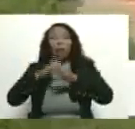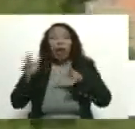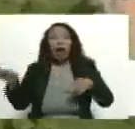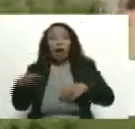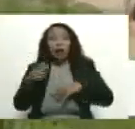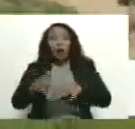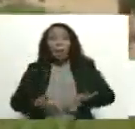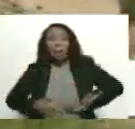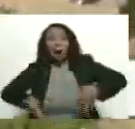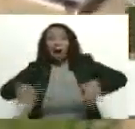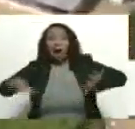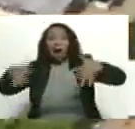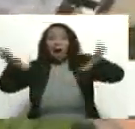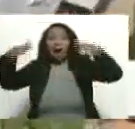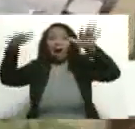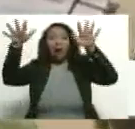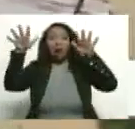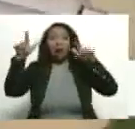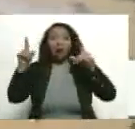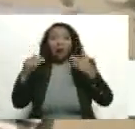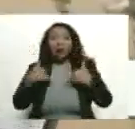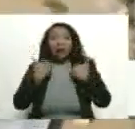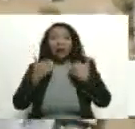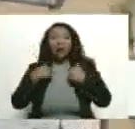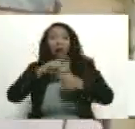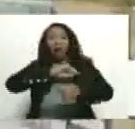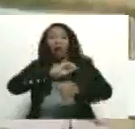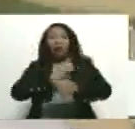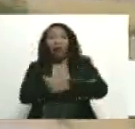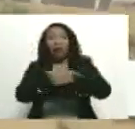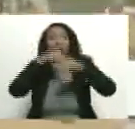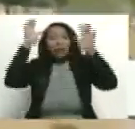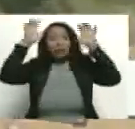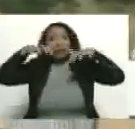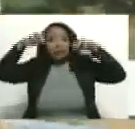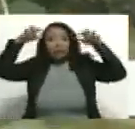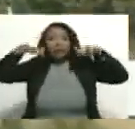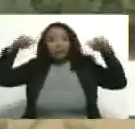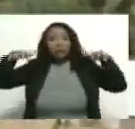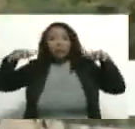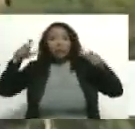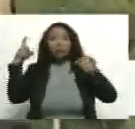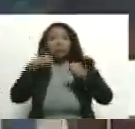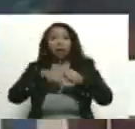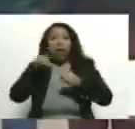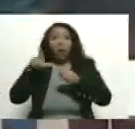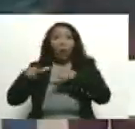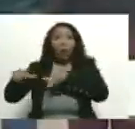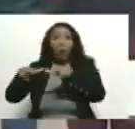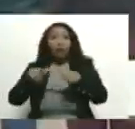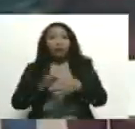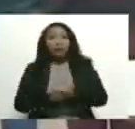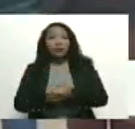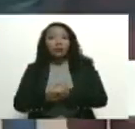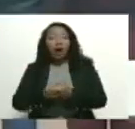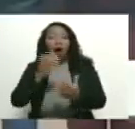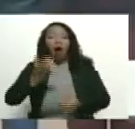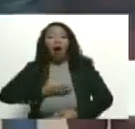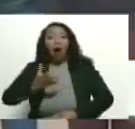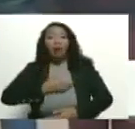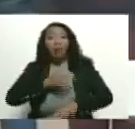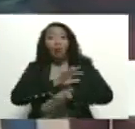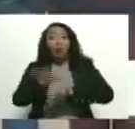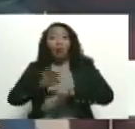río guairen se desbordará como consecuencia de las fuertes precipitaciones registradas en esa localidad el alcalde del municipio